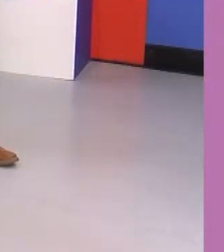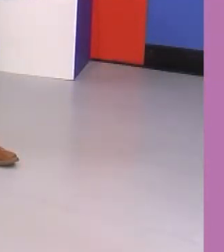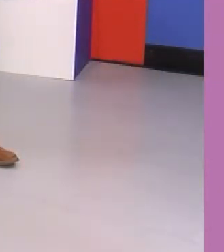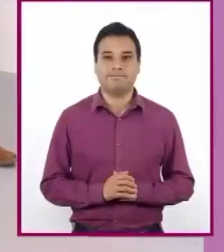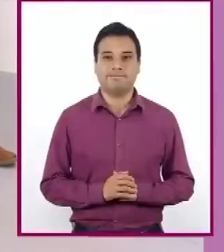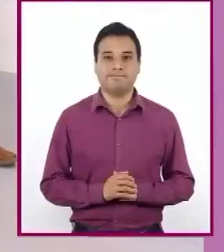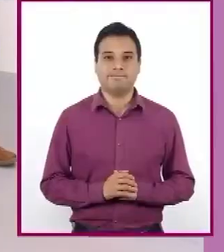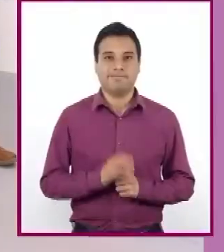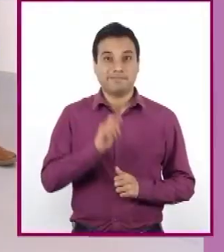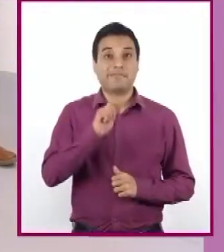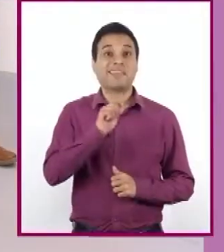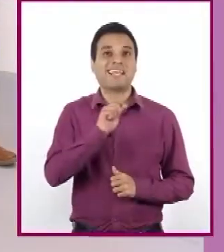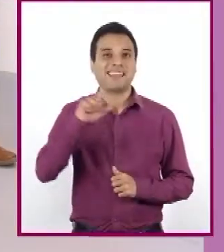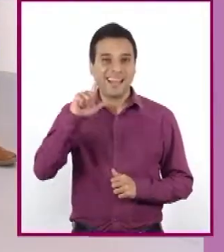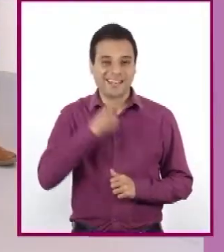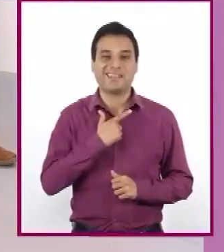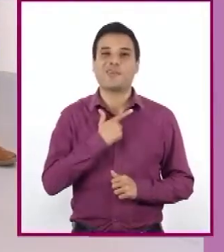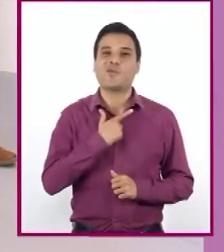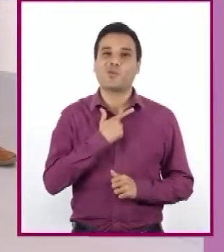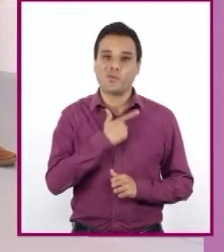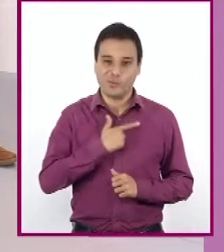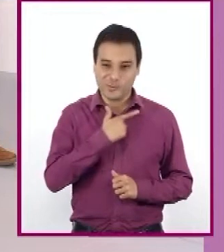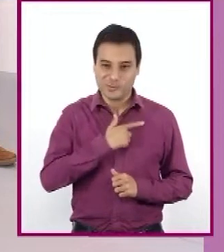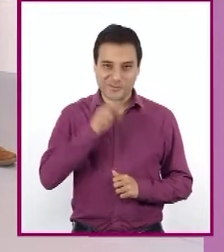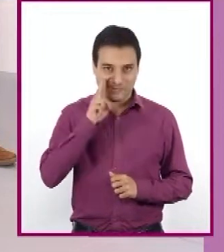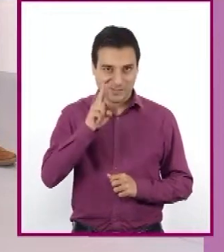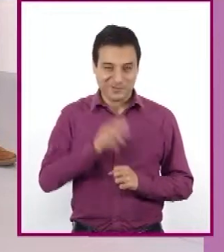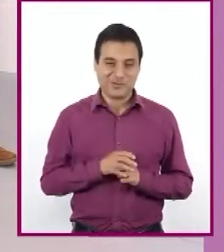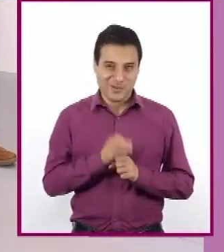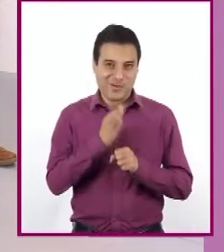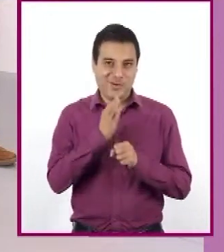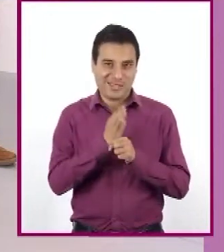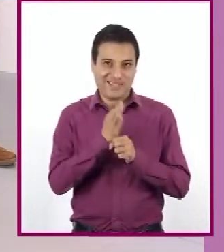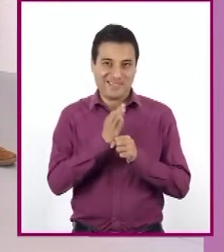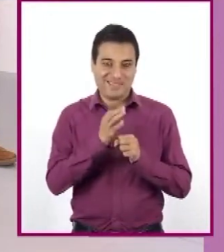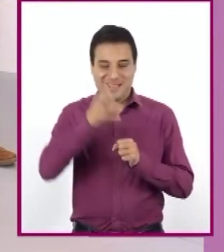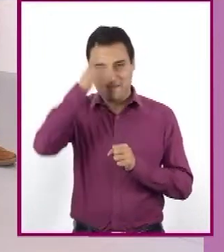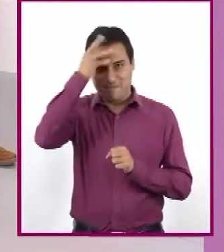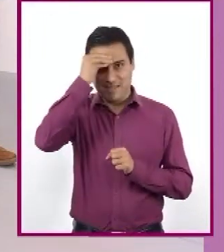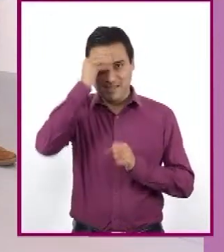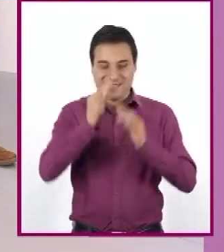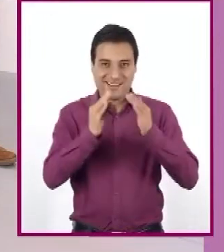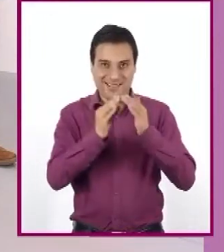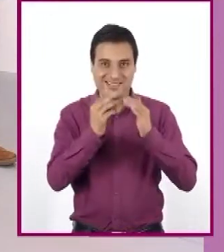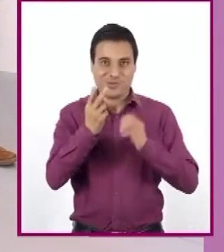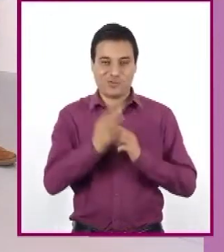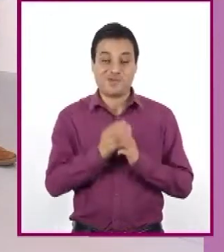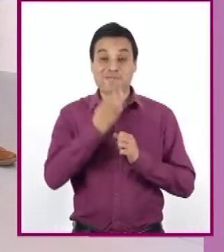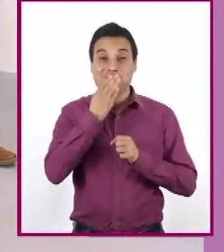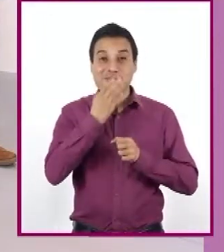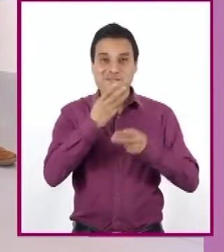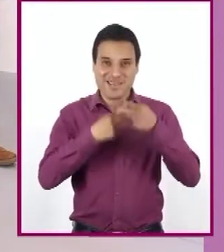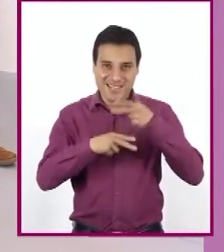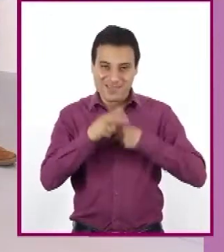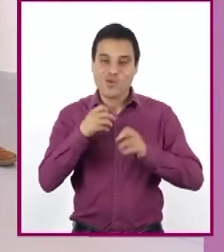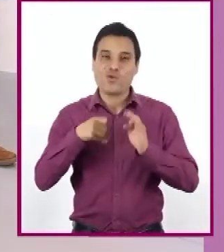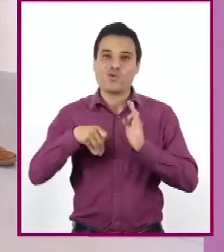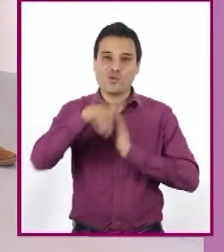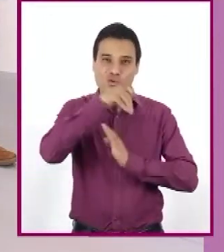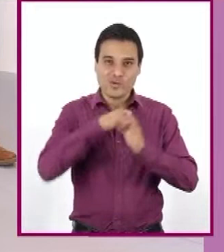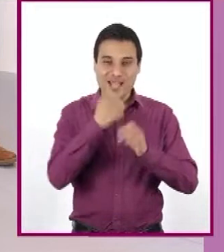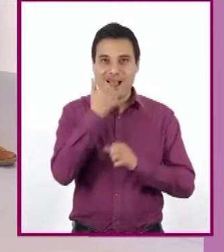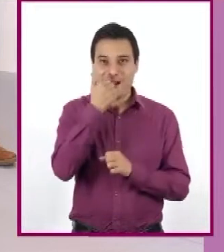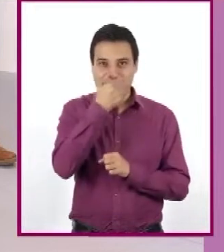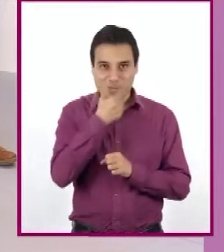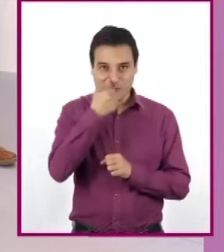¿Qué tal? Es un gusto encontrarnos con ustedes en una emisión más de Aprende en Casa 2. Les damos nuevamente la bienvenida a todas las alumnas y alumnos